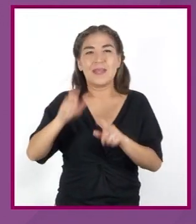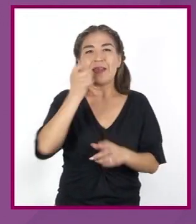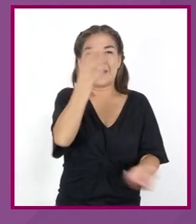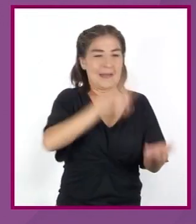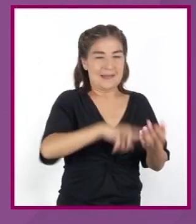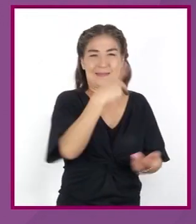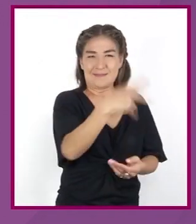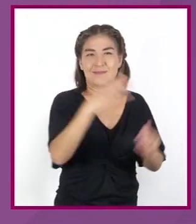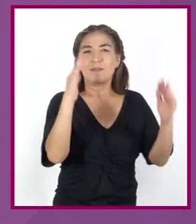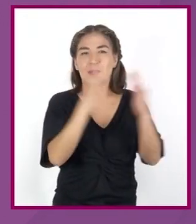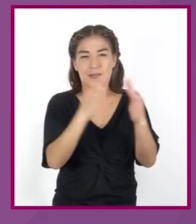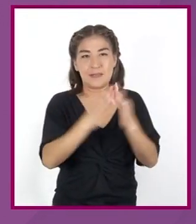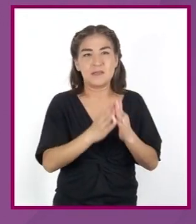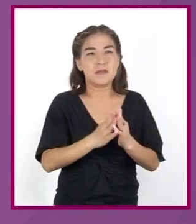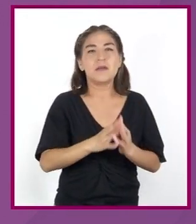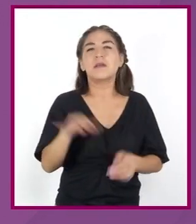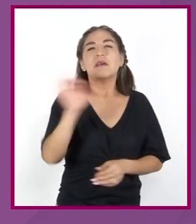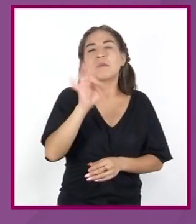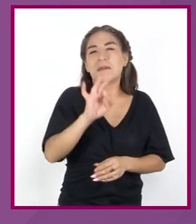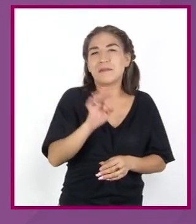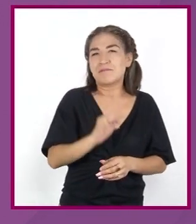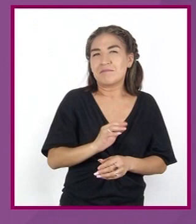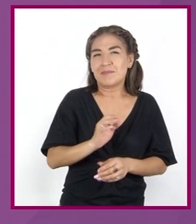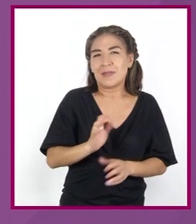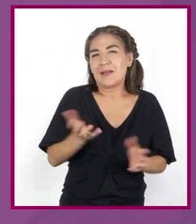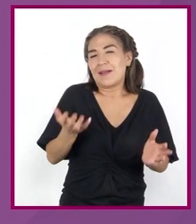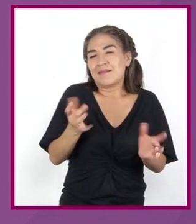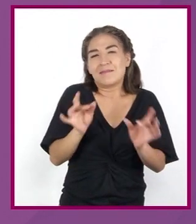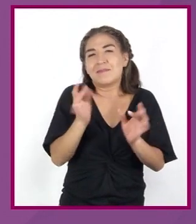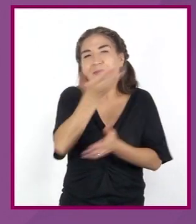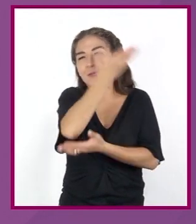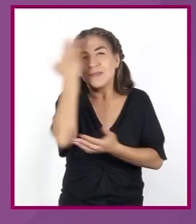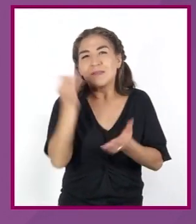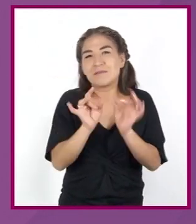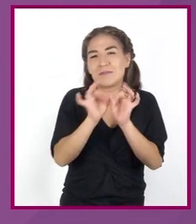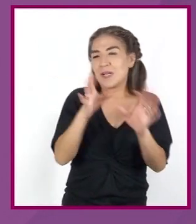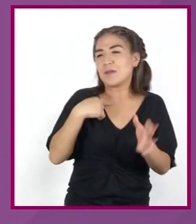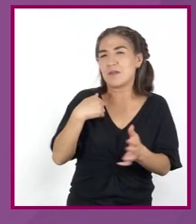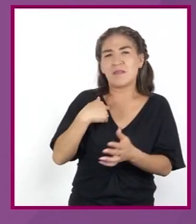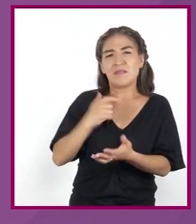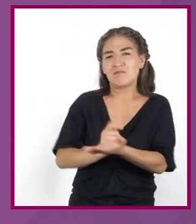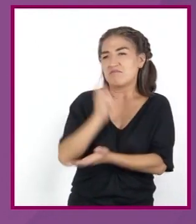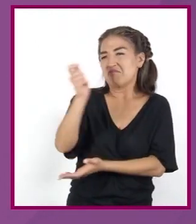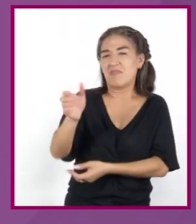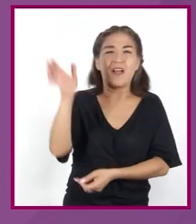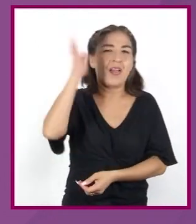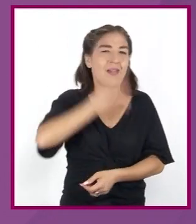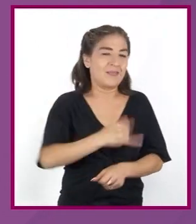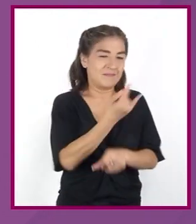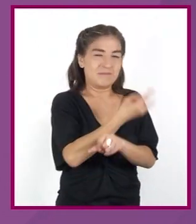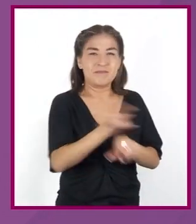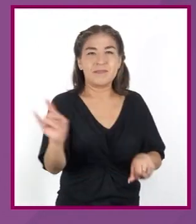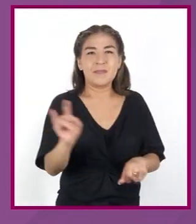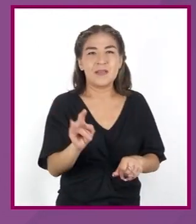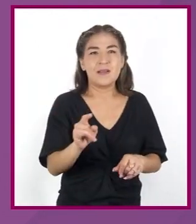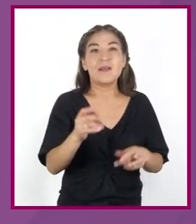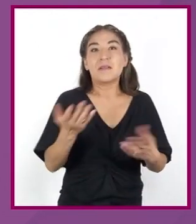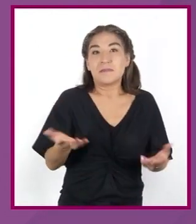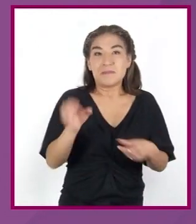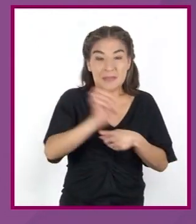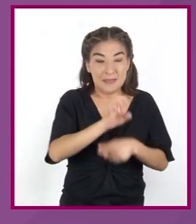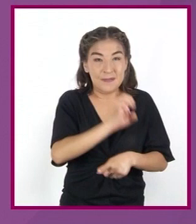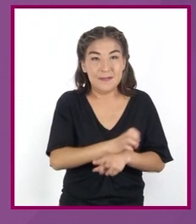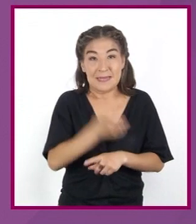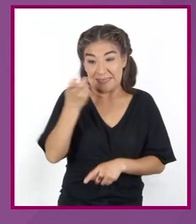del inmueble. Bueno, ¿qué pasaría si en este caso, por alguna u otra cuestión, yo no las pago? Entonces, aquí